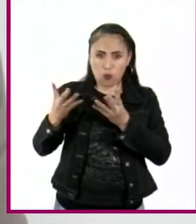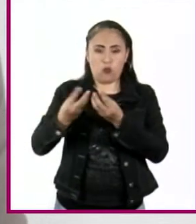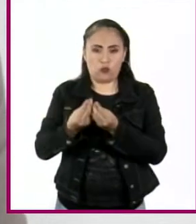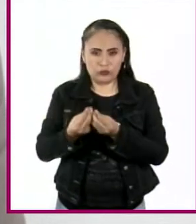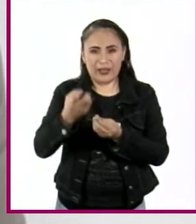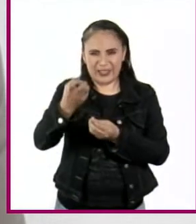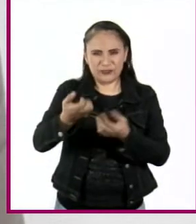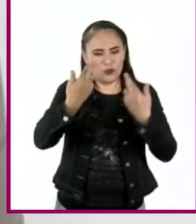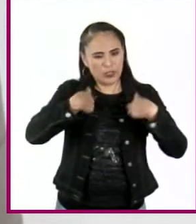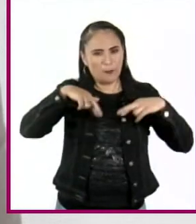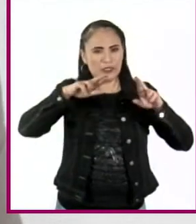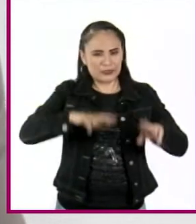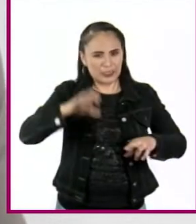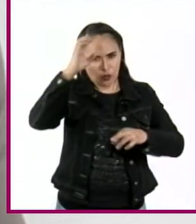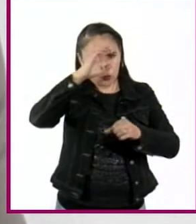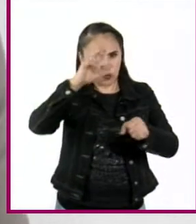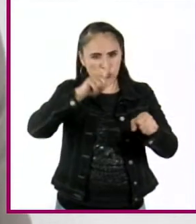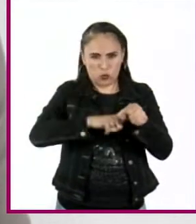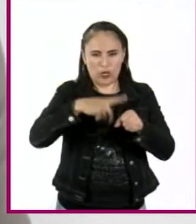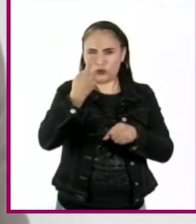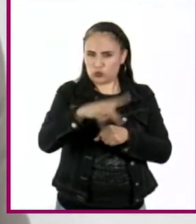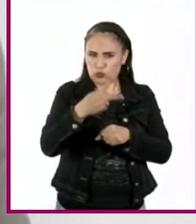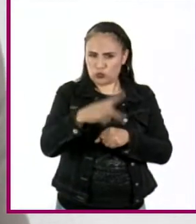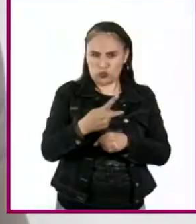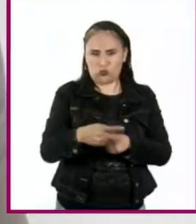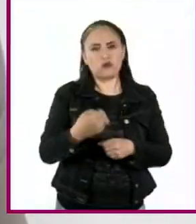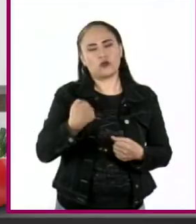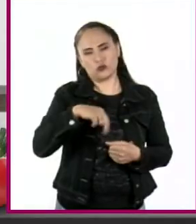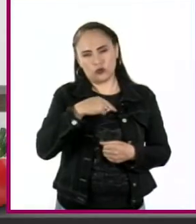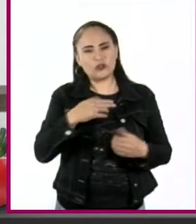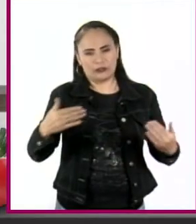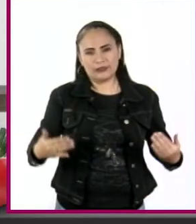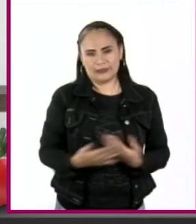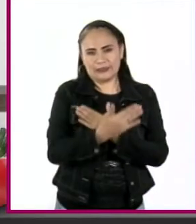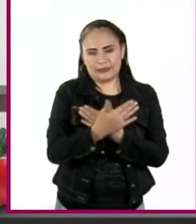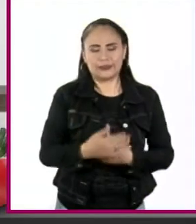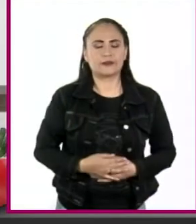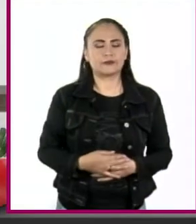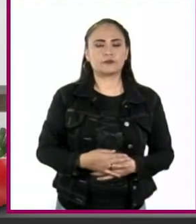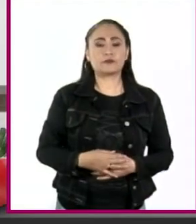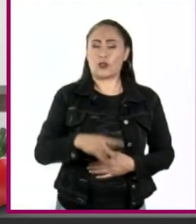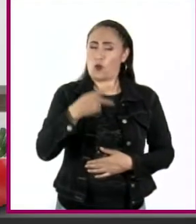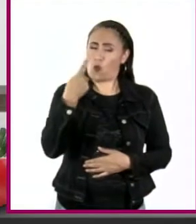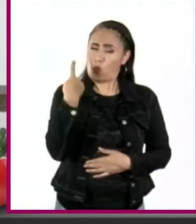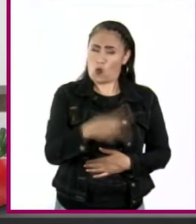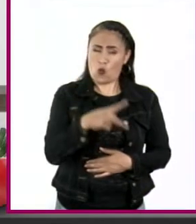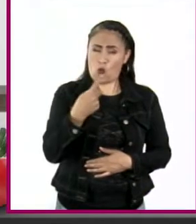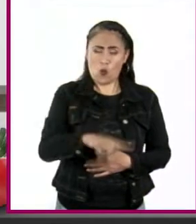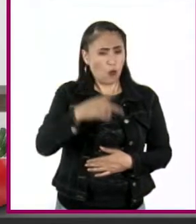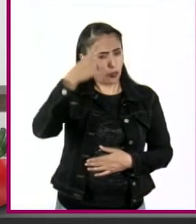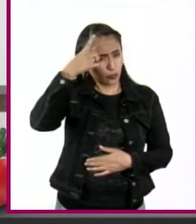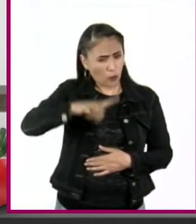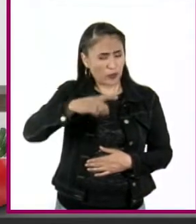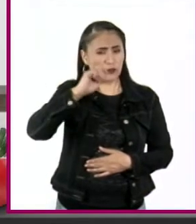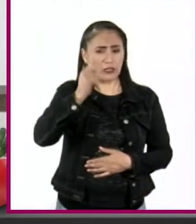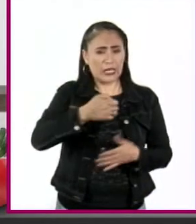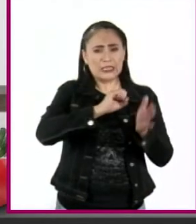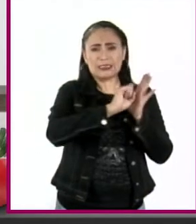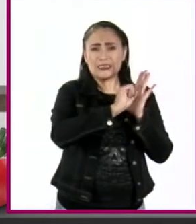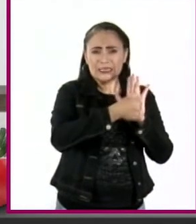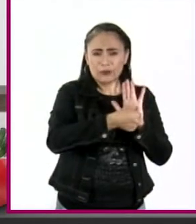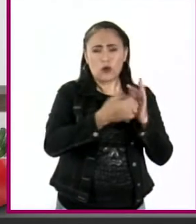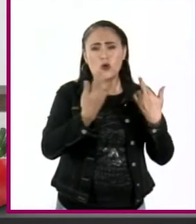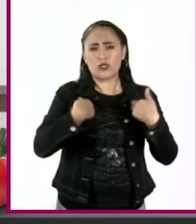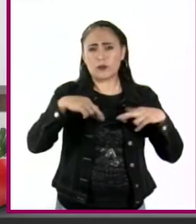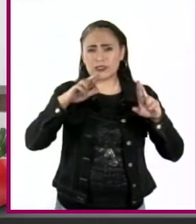representa la continuidad cultural, el patrimonio de donde hemos nacido. El patrimonio, entonces, remite a los símbolos y representaciones,